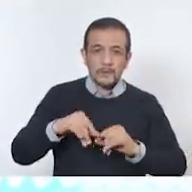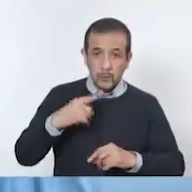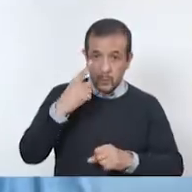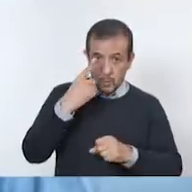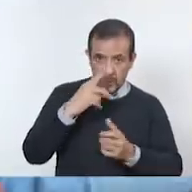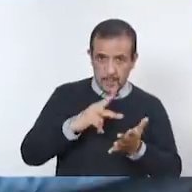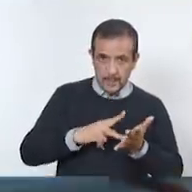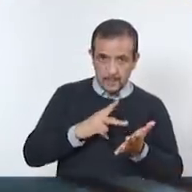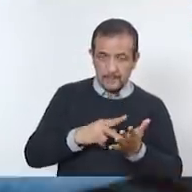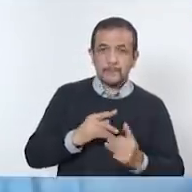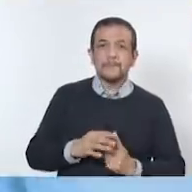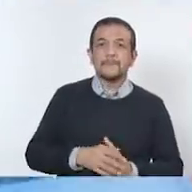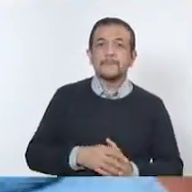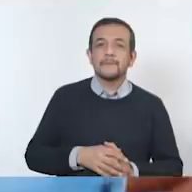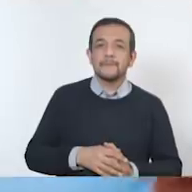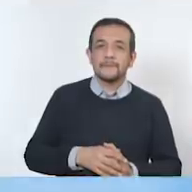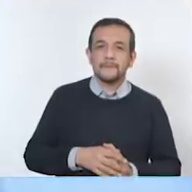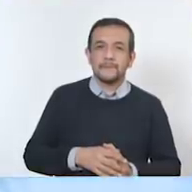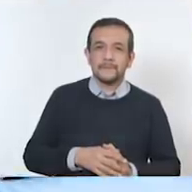más.